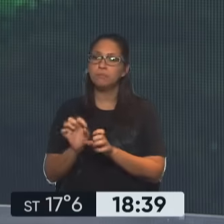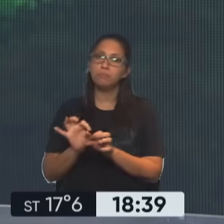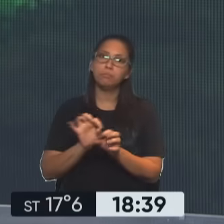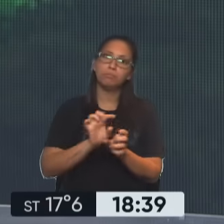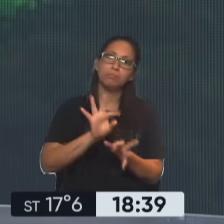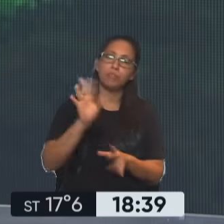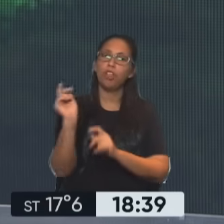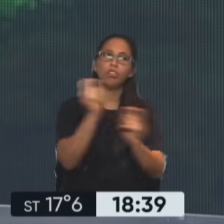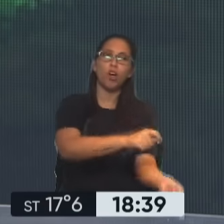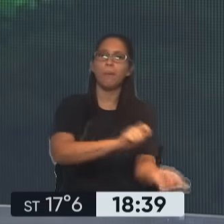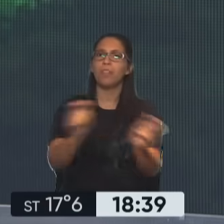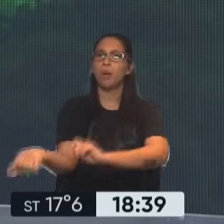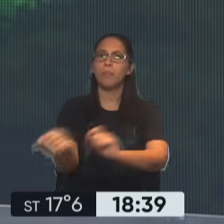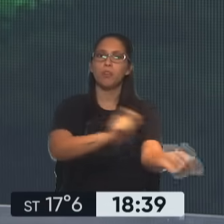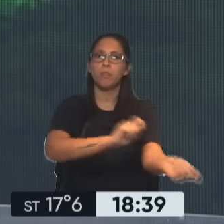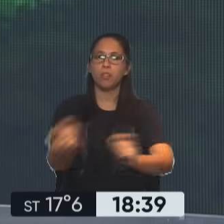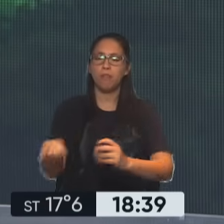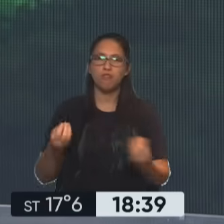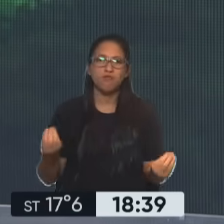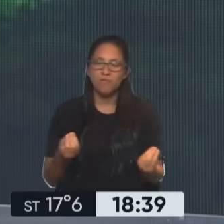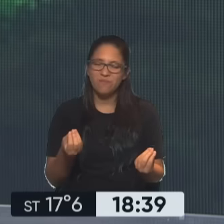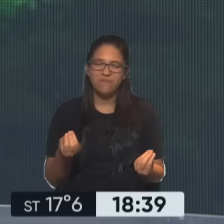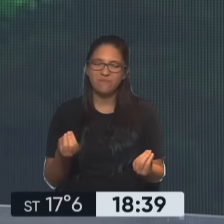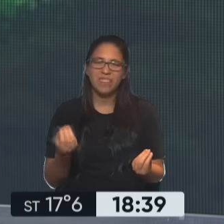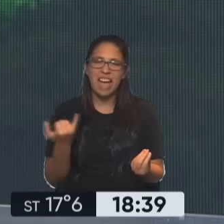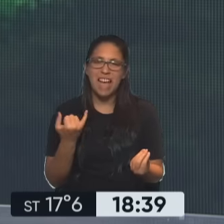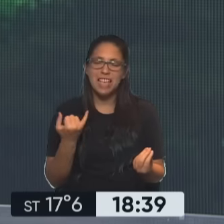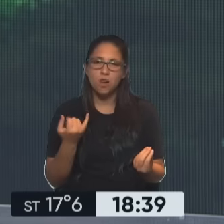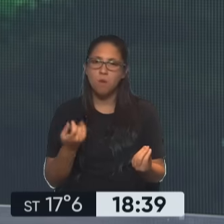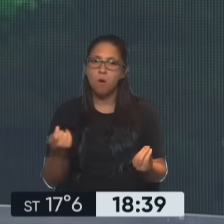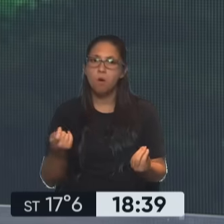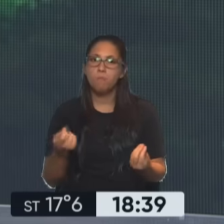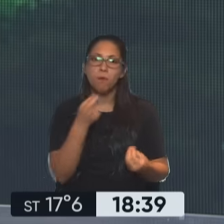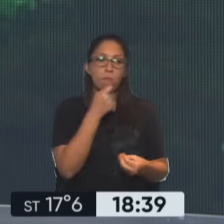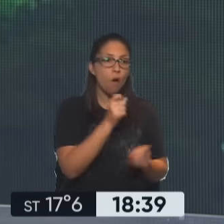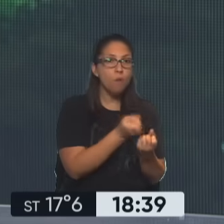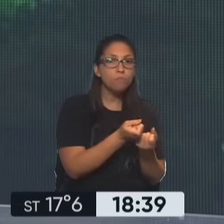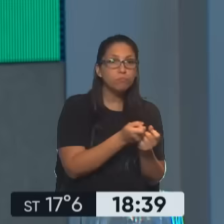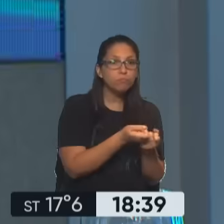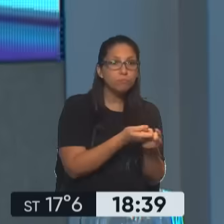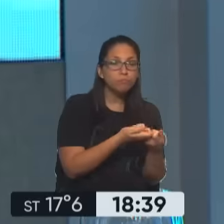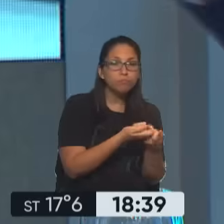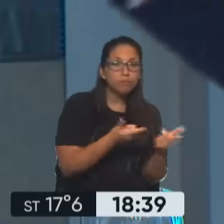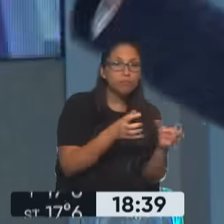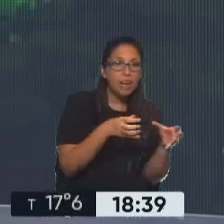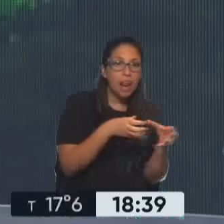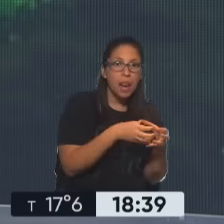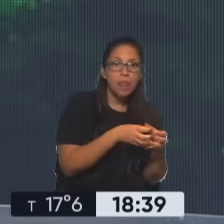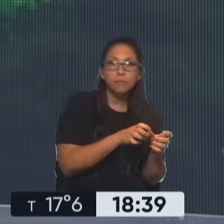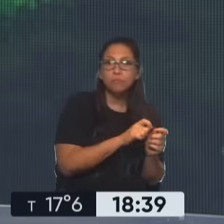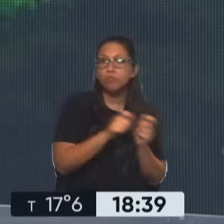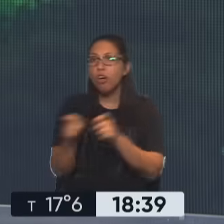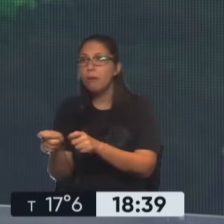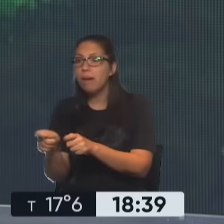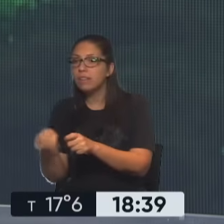más complejas, ¿no? Digamos, yo te diría que hay un fenómeno de circularidad de unos a otros y de esos otros a